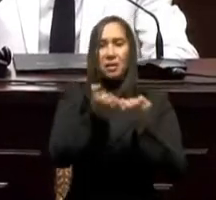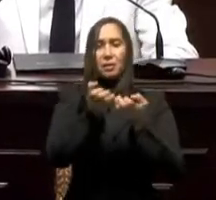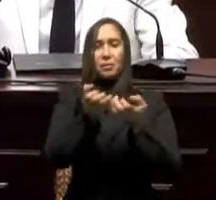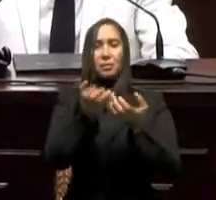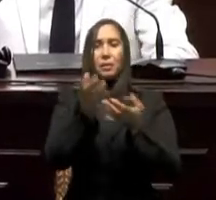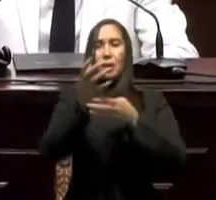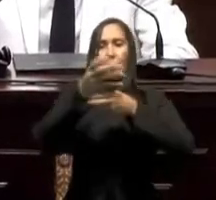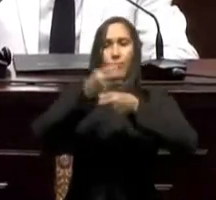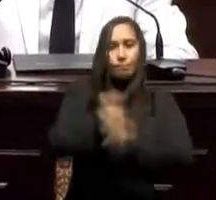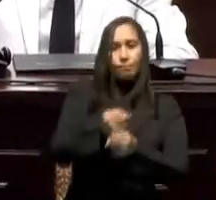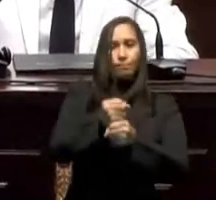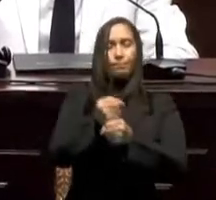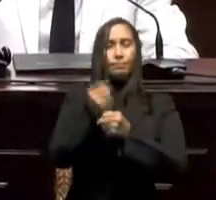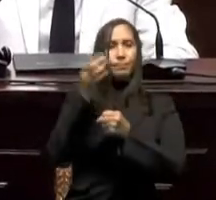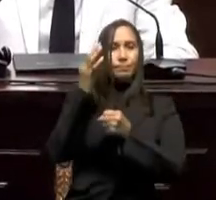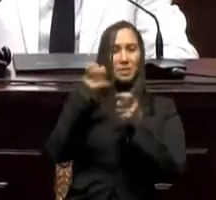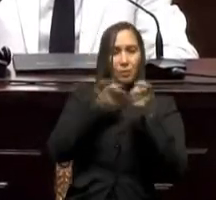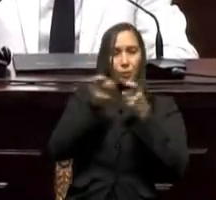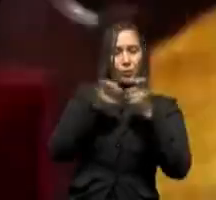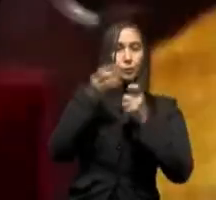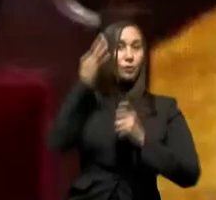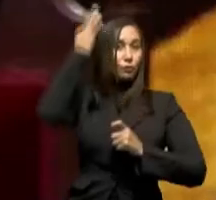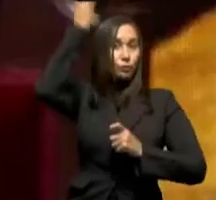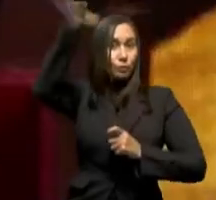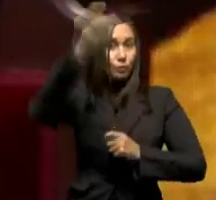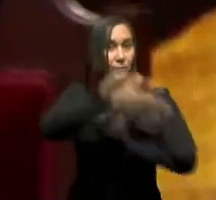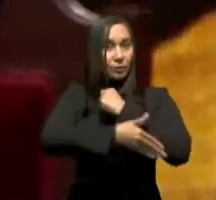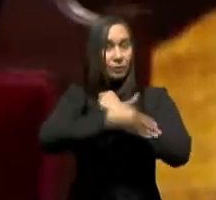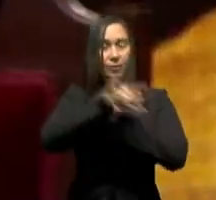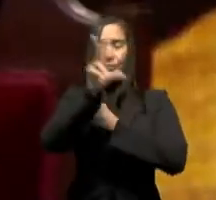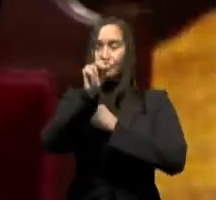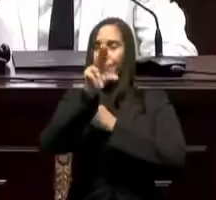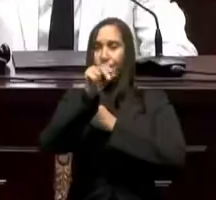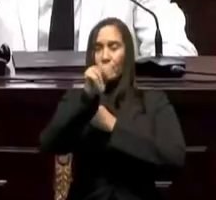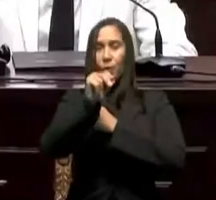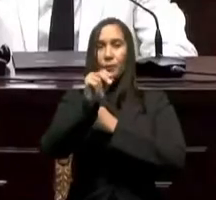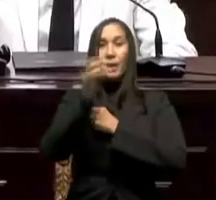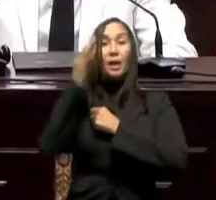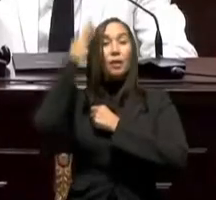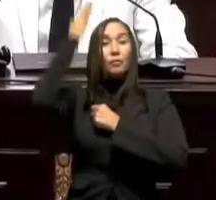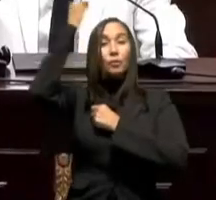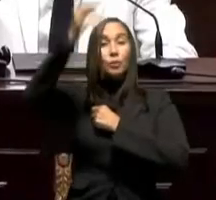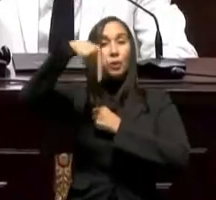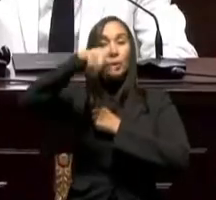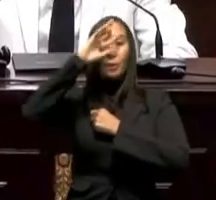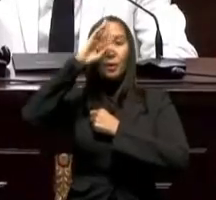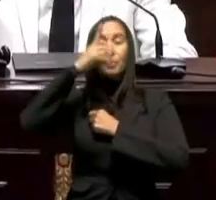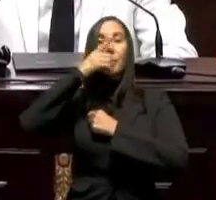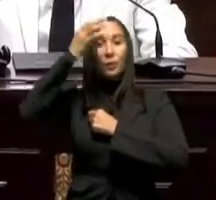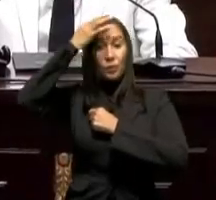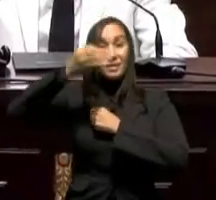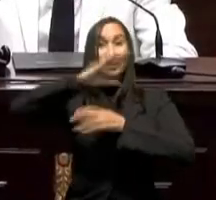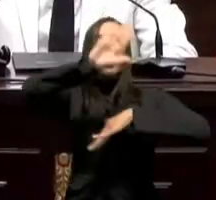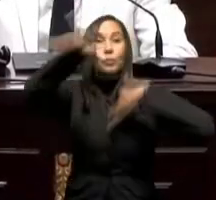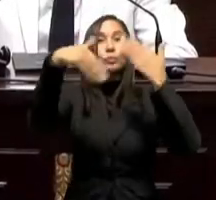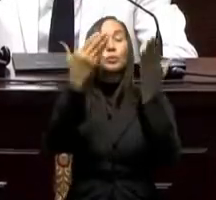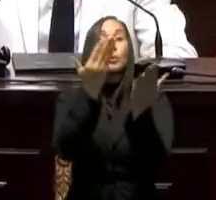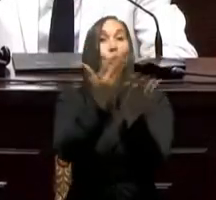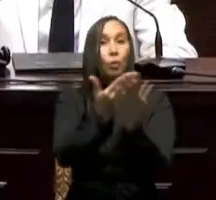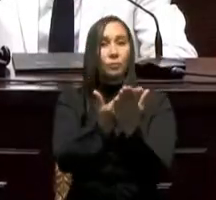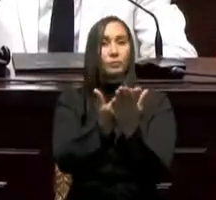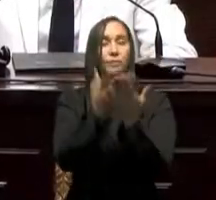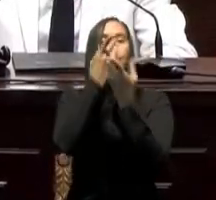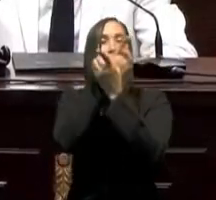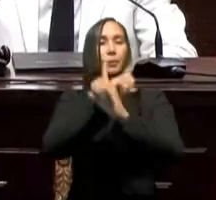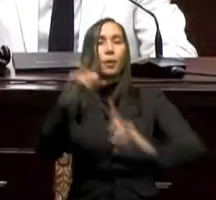destino de un país. El futuro de los dominicanos es solo nuestro y lo decidimos entre todos. En democracia, siempre